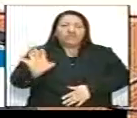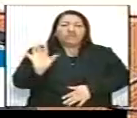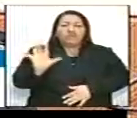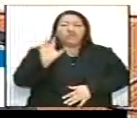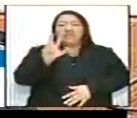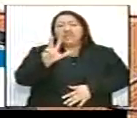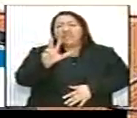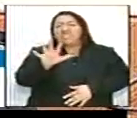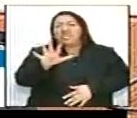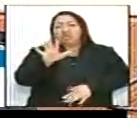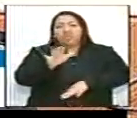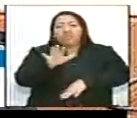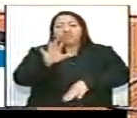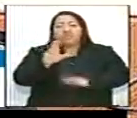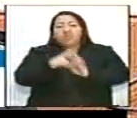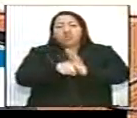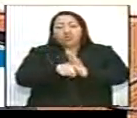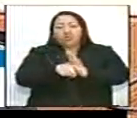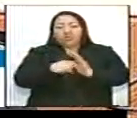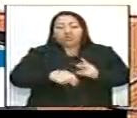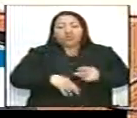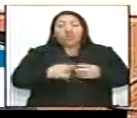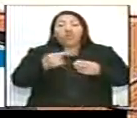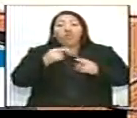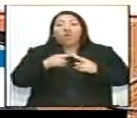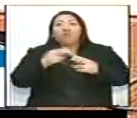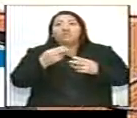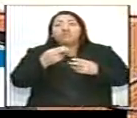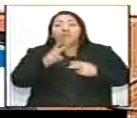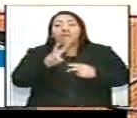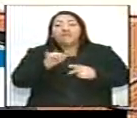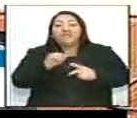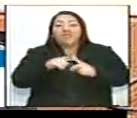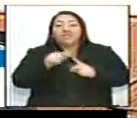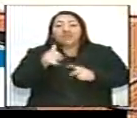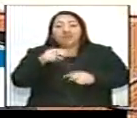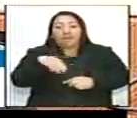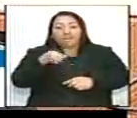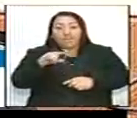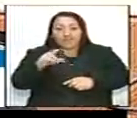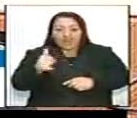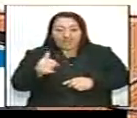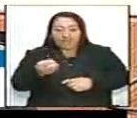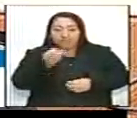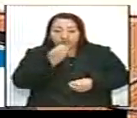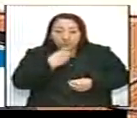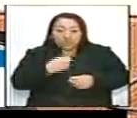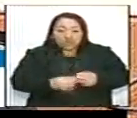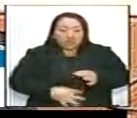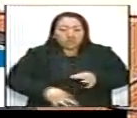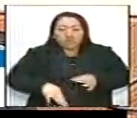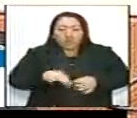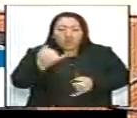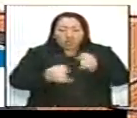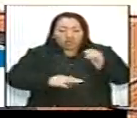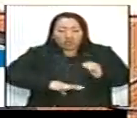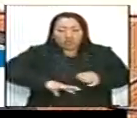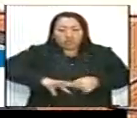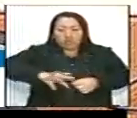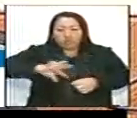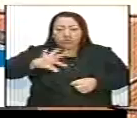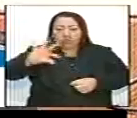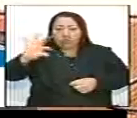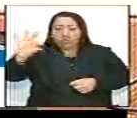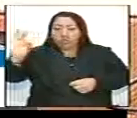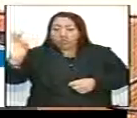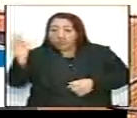Tienen que ver con la lactancia materna también, que en nuestro país está digamos, también en un porcentaje que debería ser